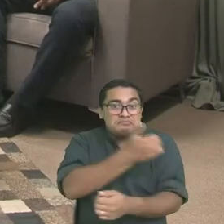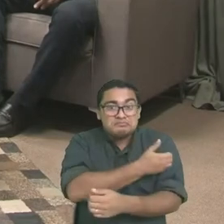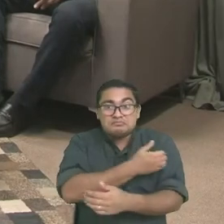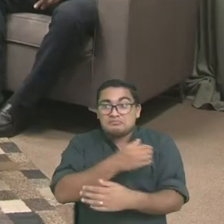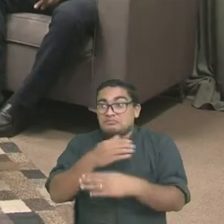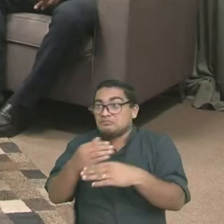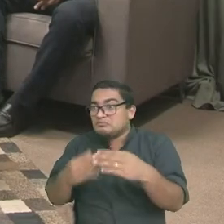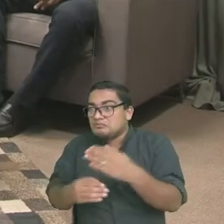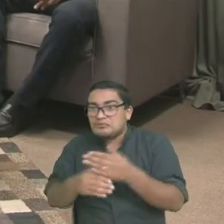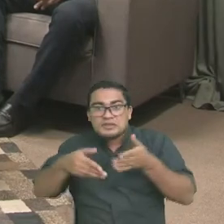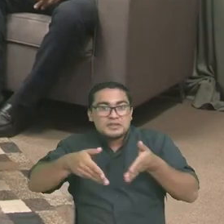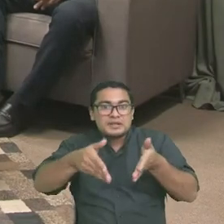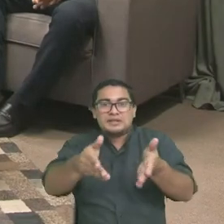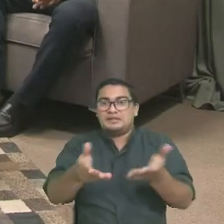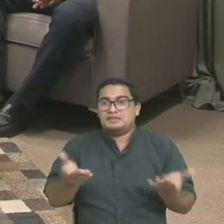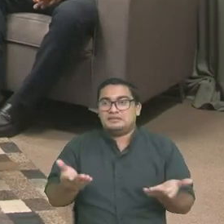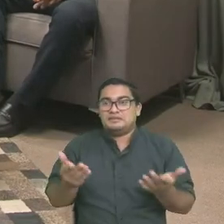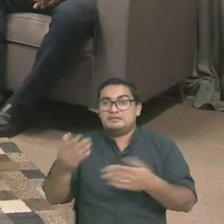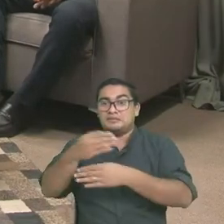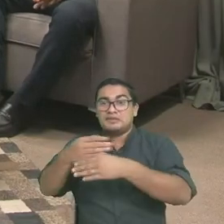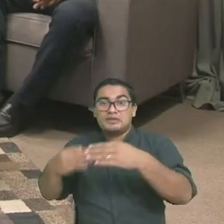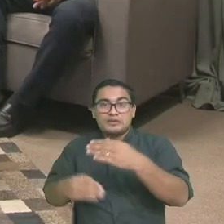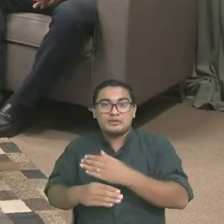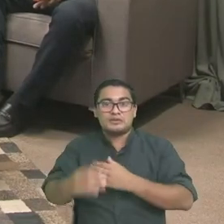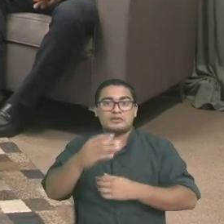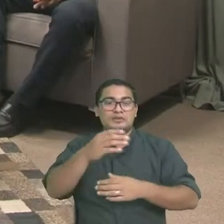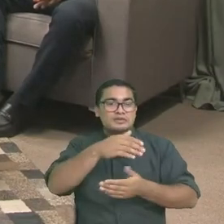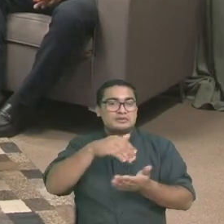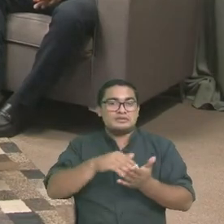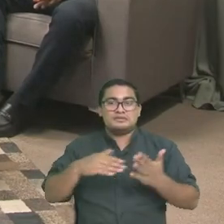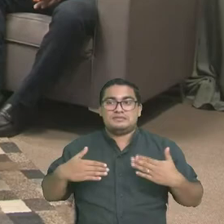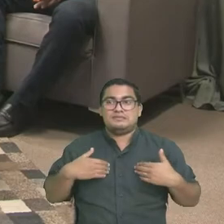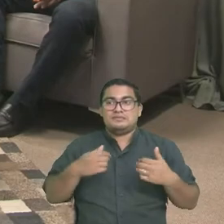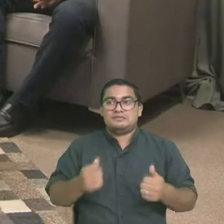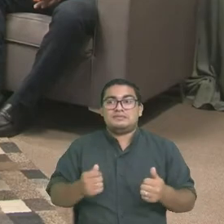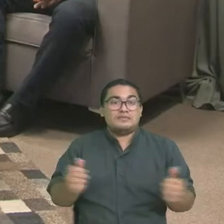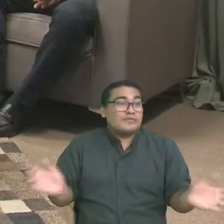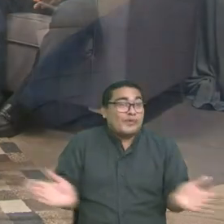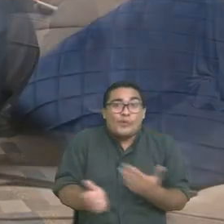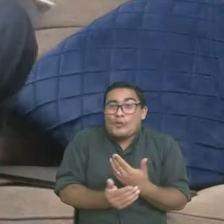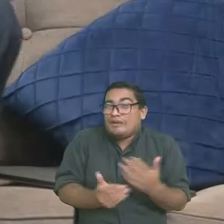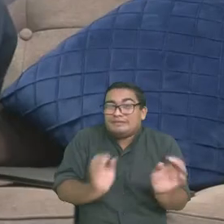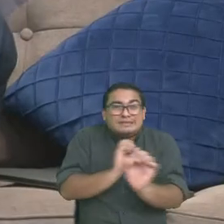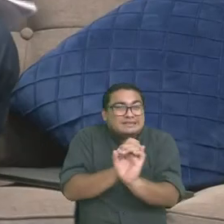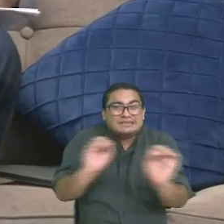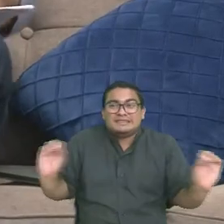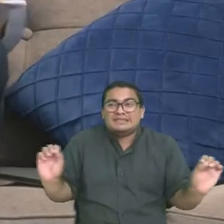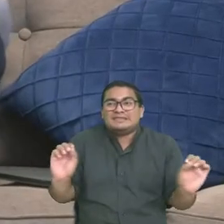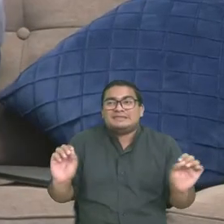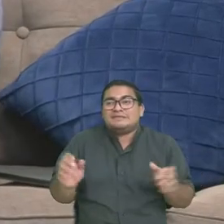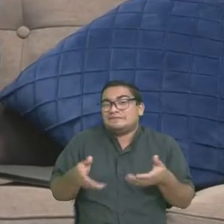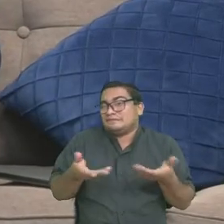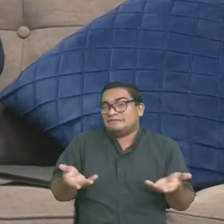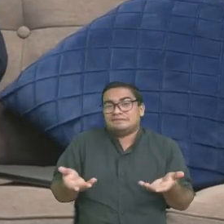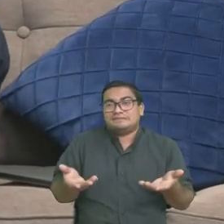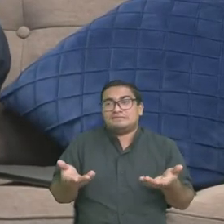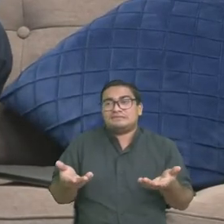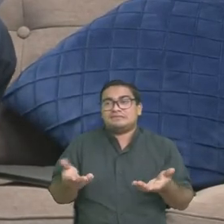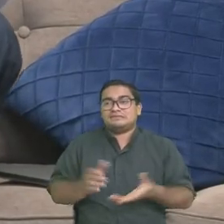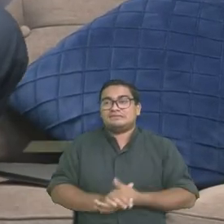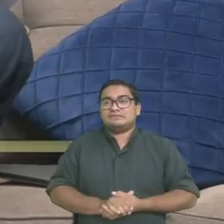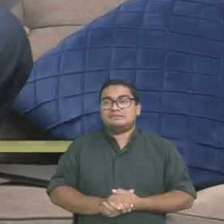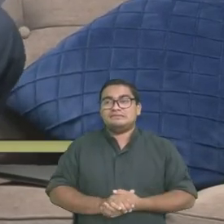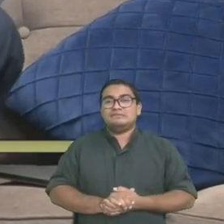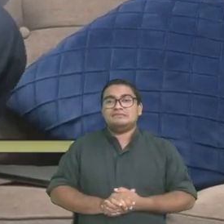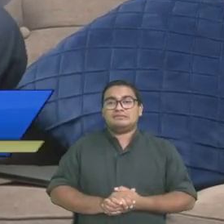tener mejores carreteras, para tener mejores centros de salud. No. Entonces, ¿qué es lo que pasa con esto?